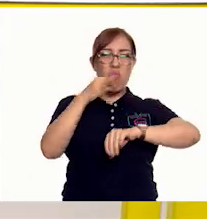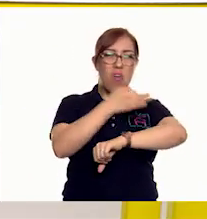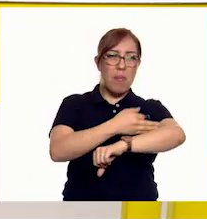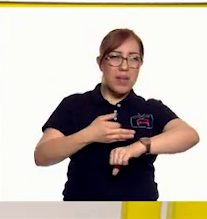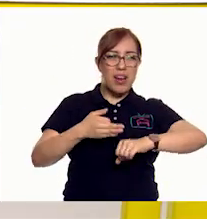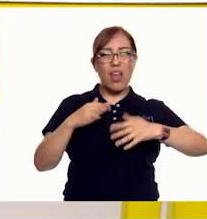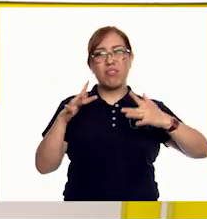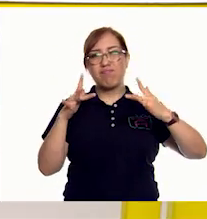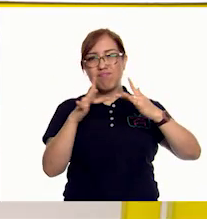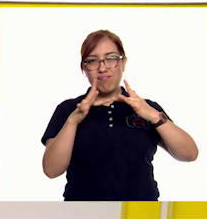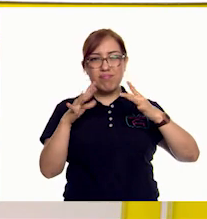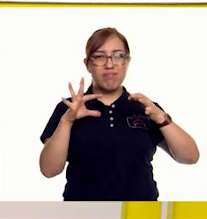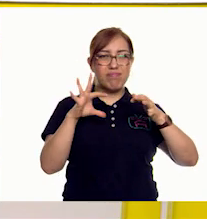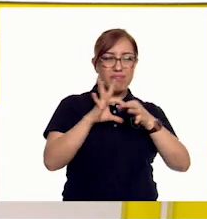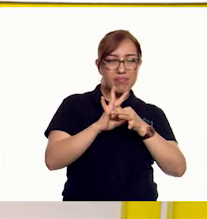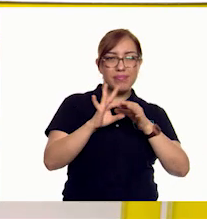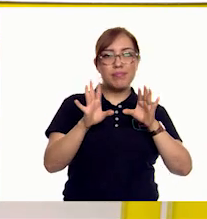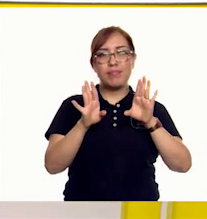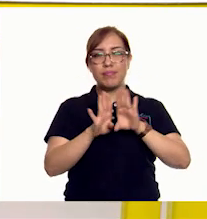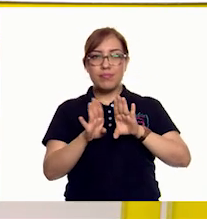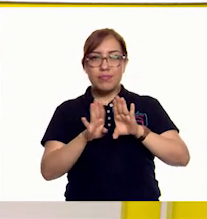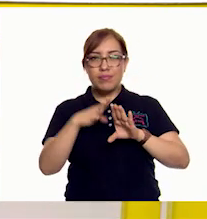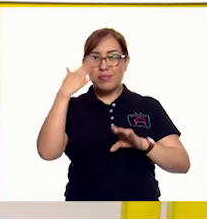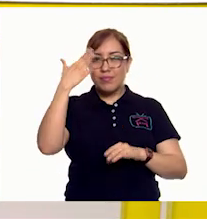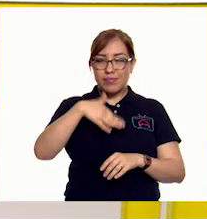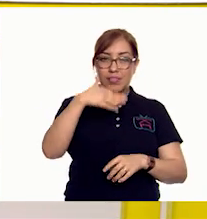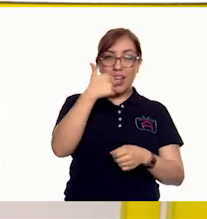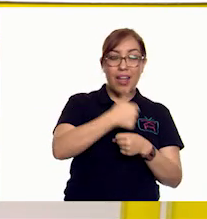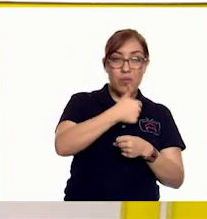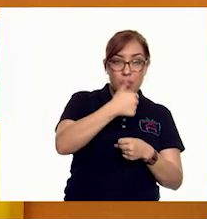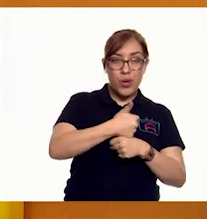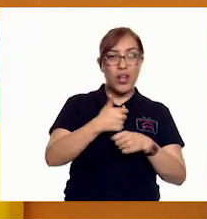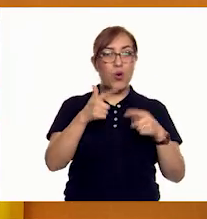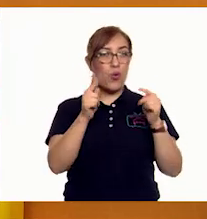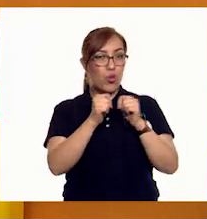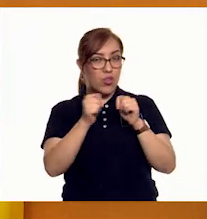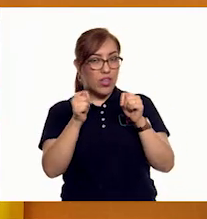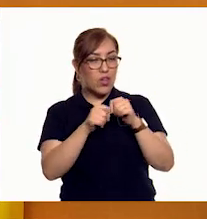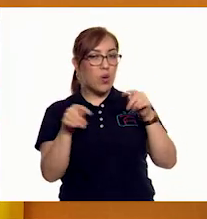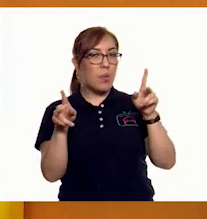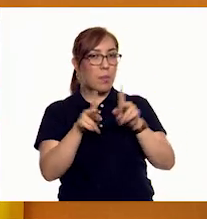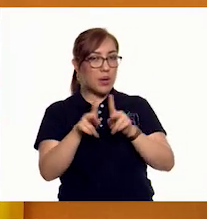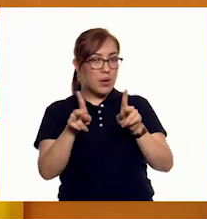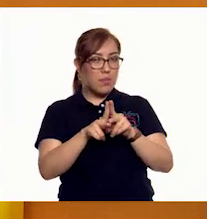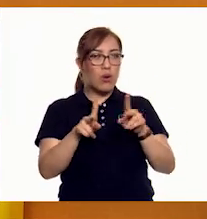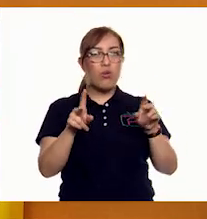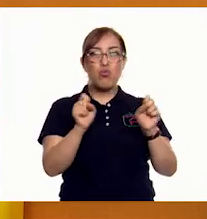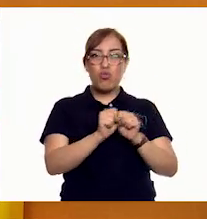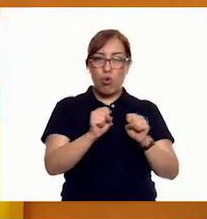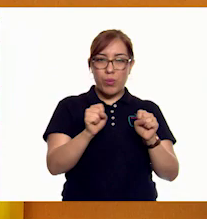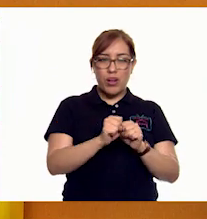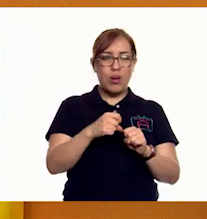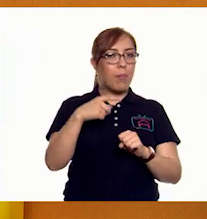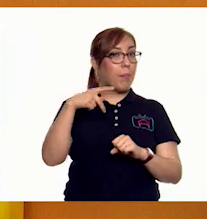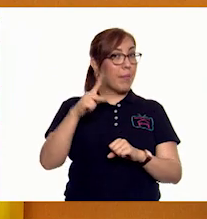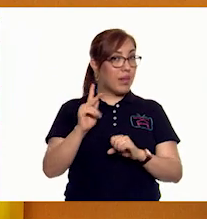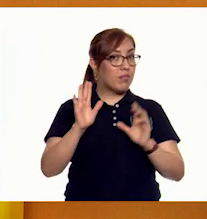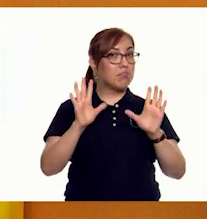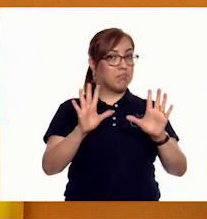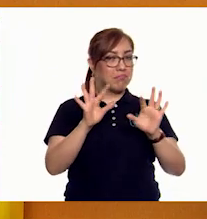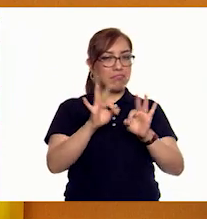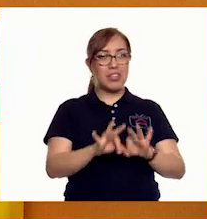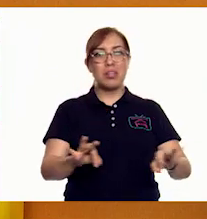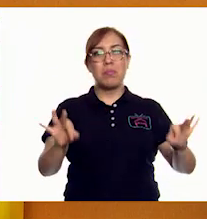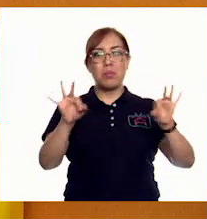familia. Porque tenemos que pensar si son abuelos, tíos, primos, sobrinos. Sin embargo, es muy importante